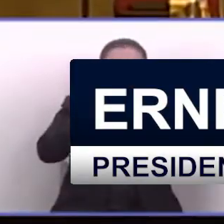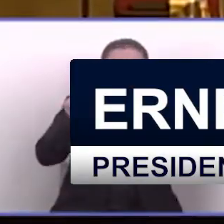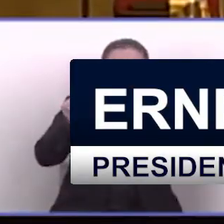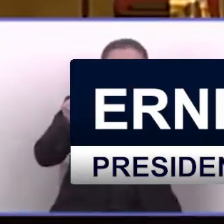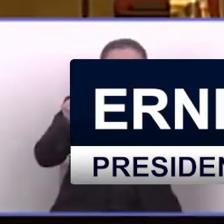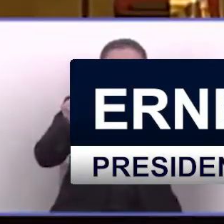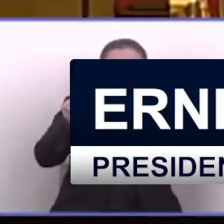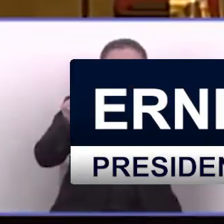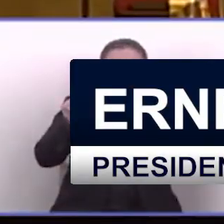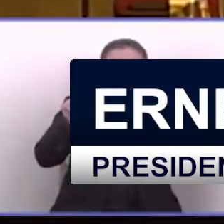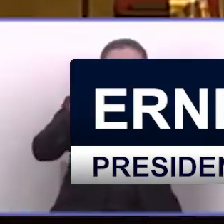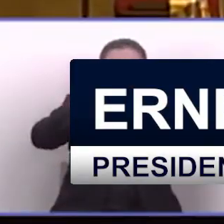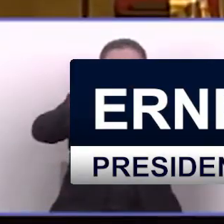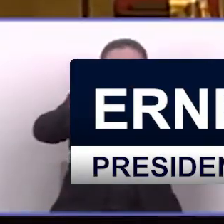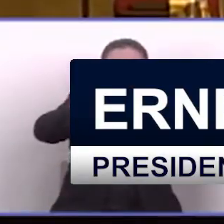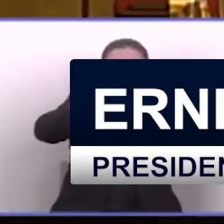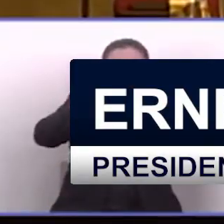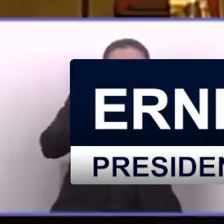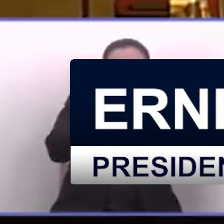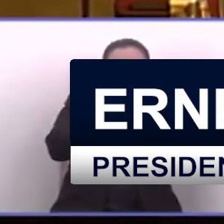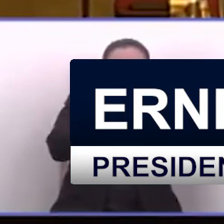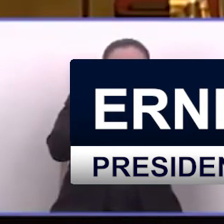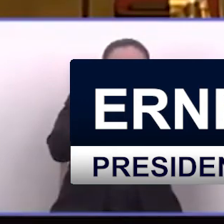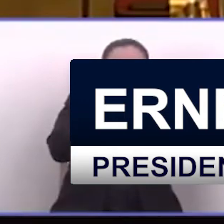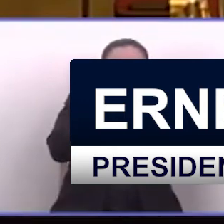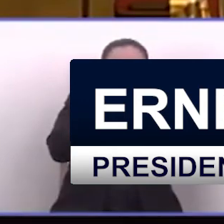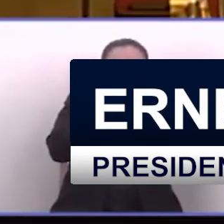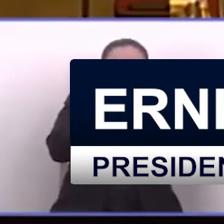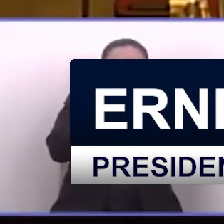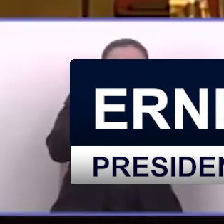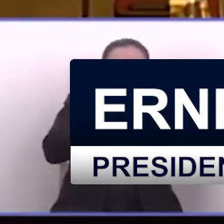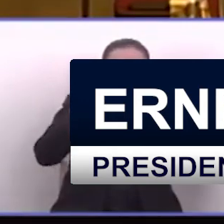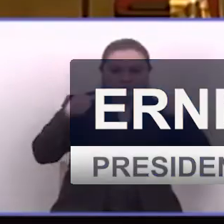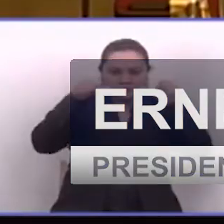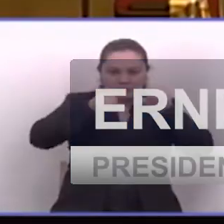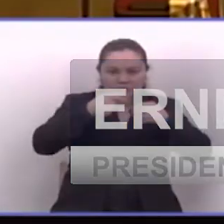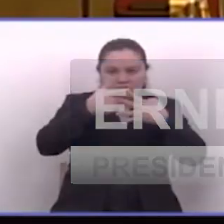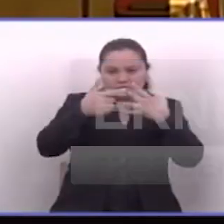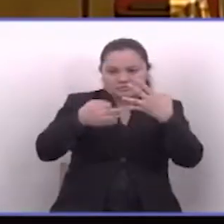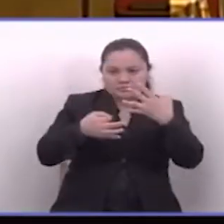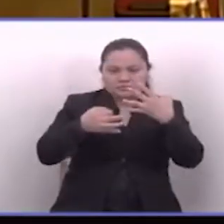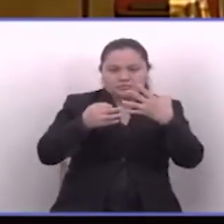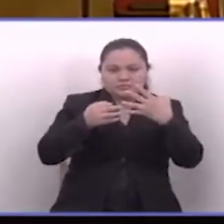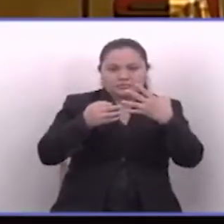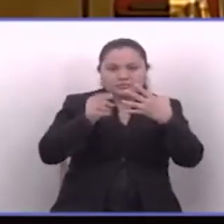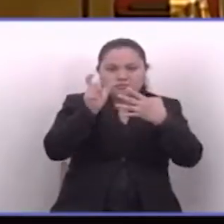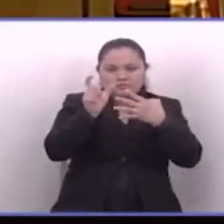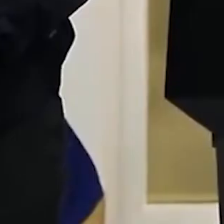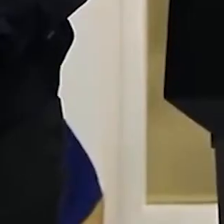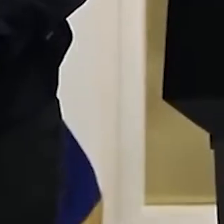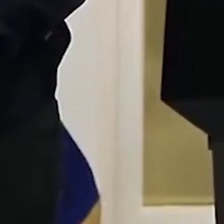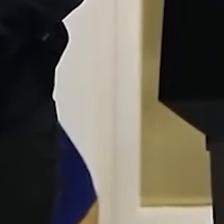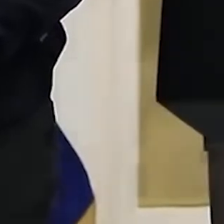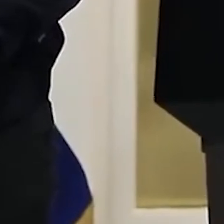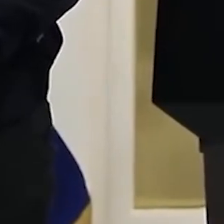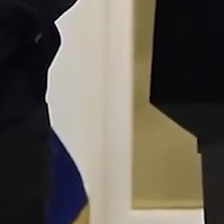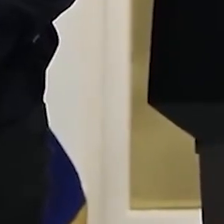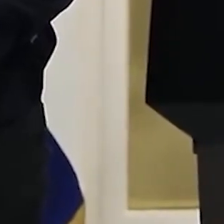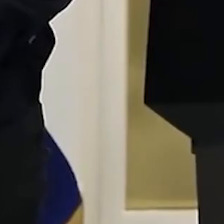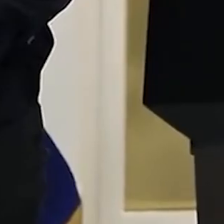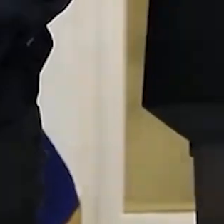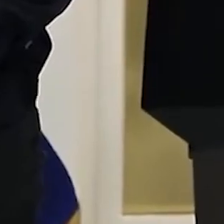66 votos a favor. Queda aprobada la ley en términos generales. Todas